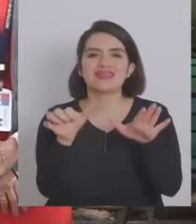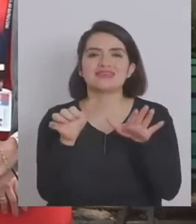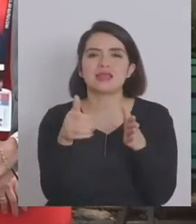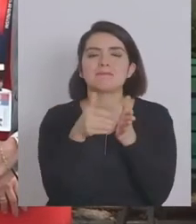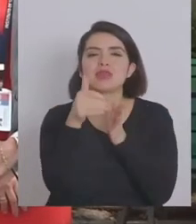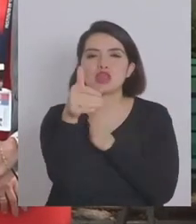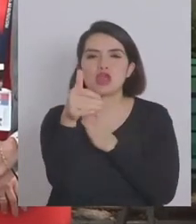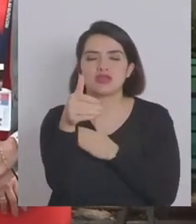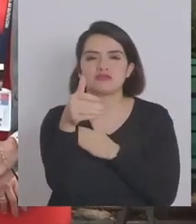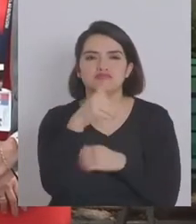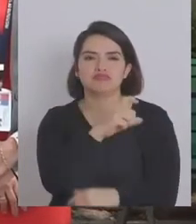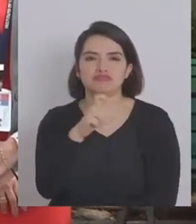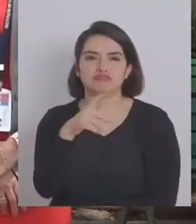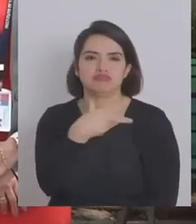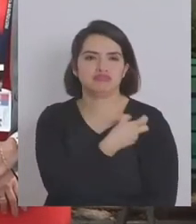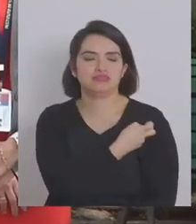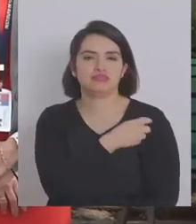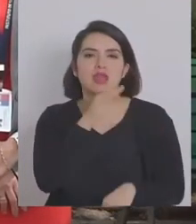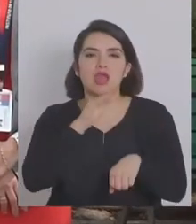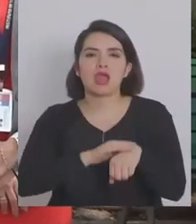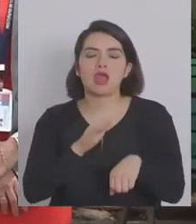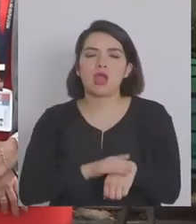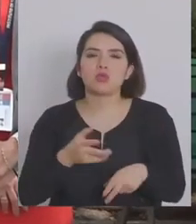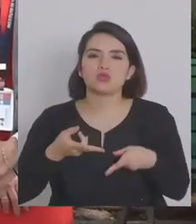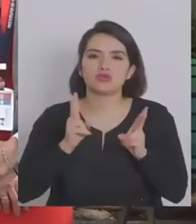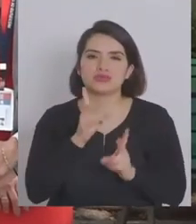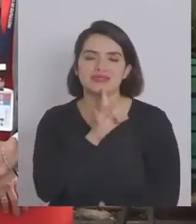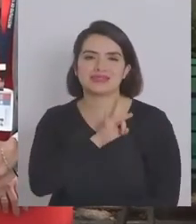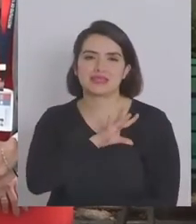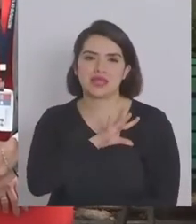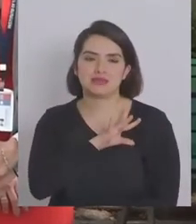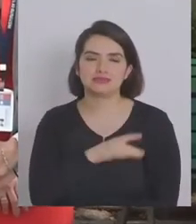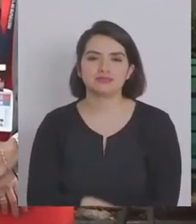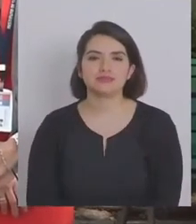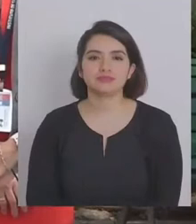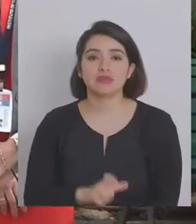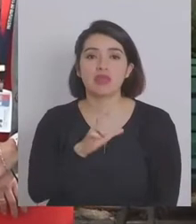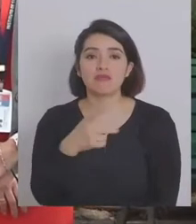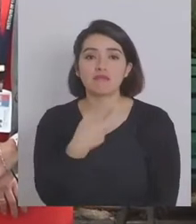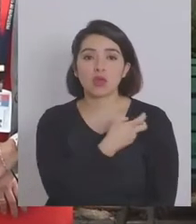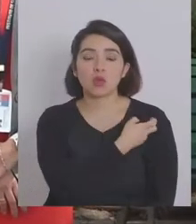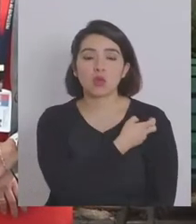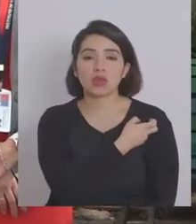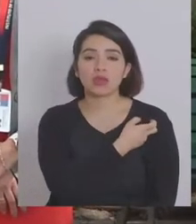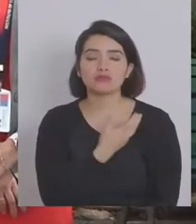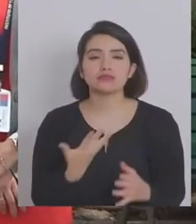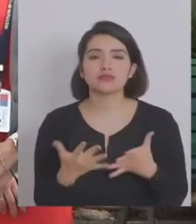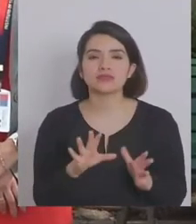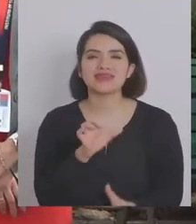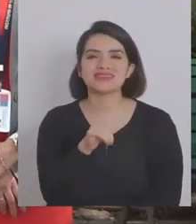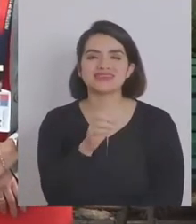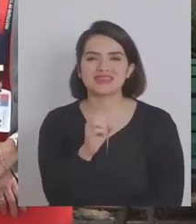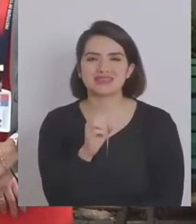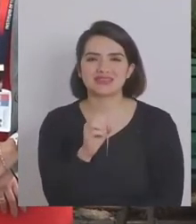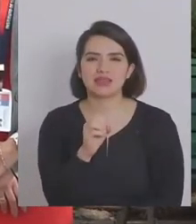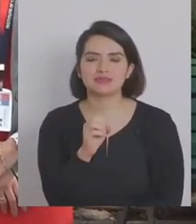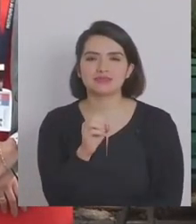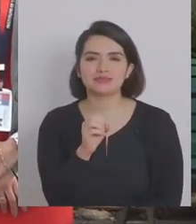dosis autorizadas en Chile. La vacuna tiene una eficacia aproximadamente de entre un 60 y